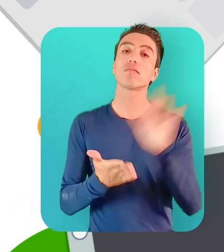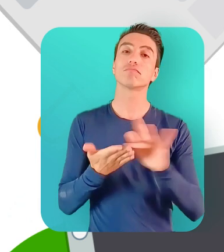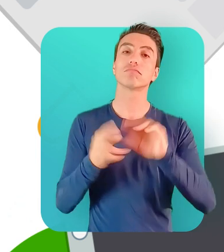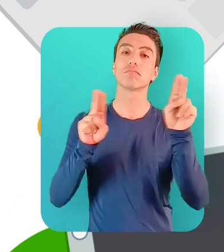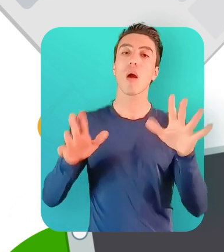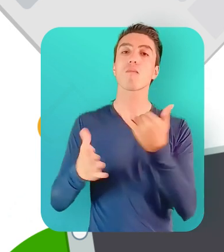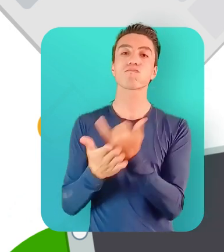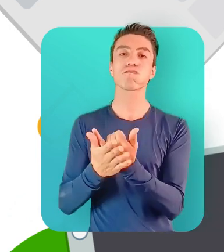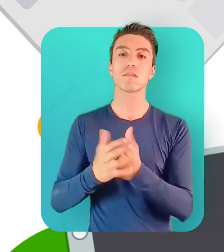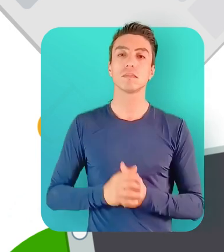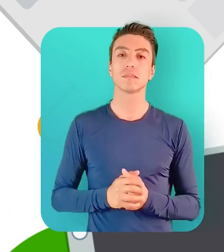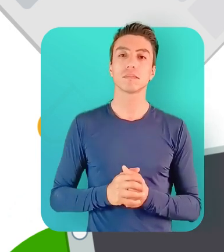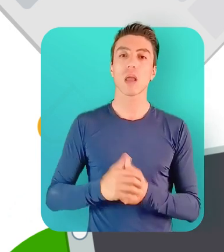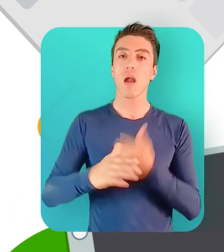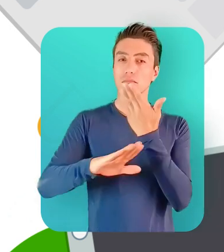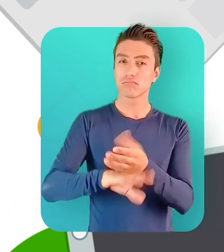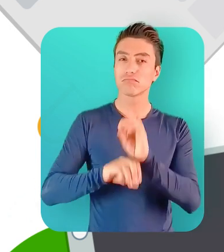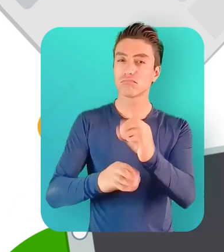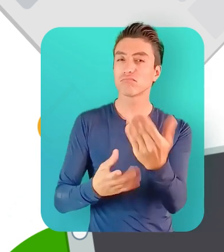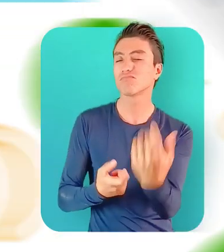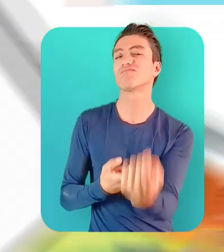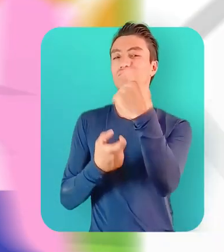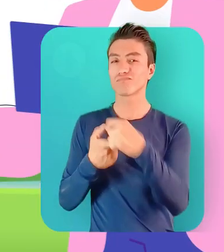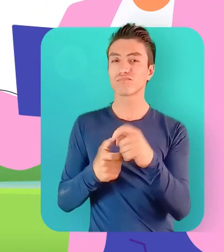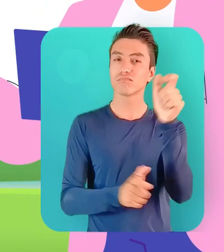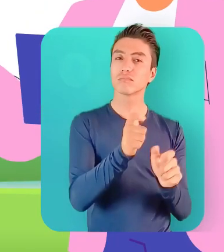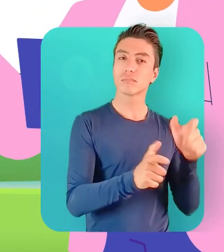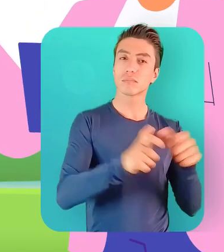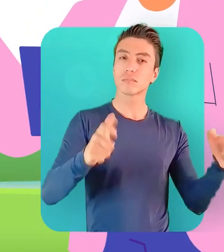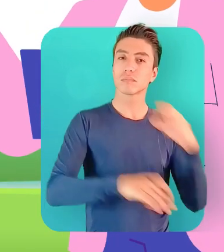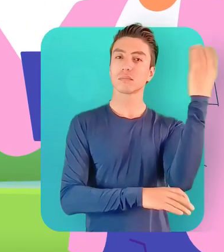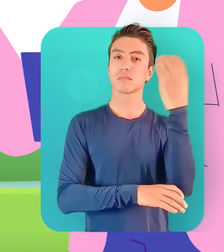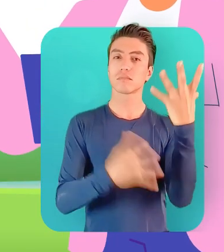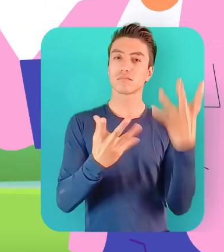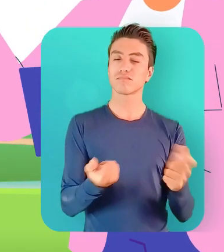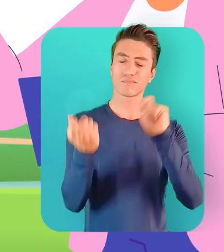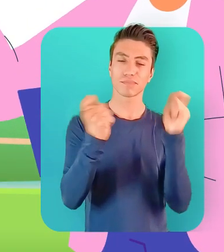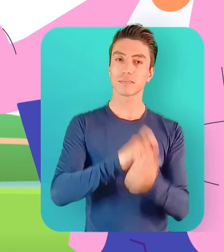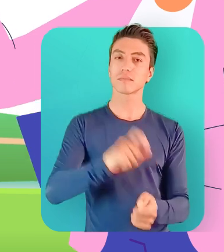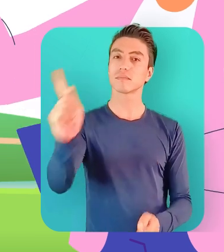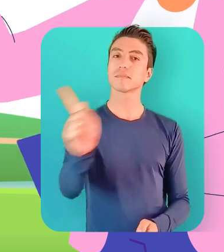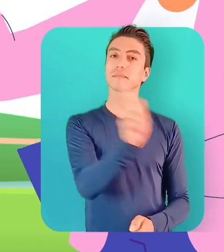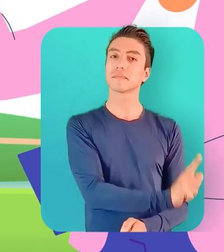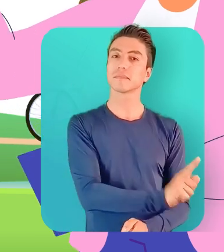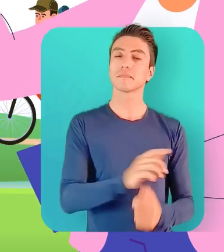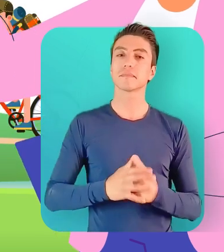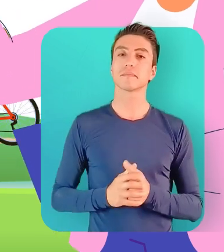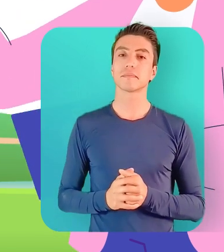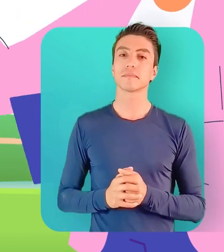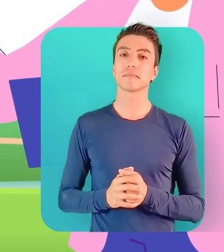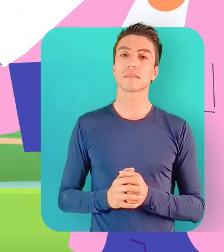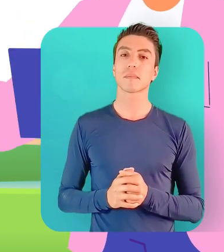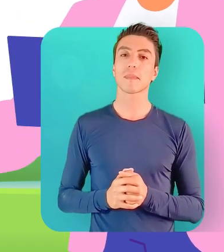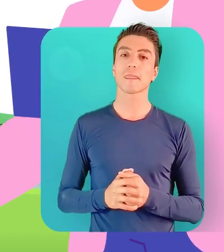debes contar con un computador o tablet con acceso a Internet. Súmate a esta propuesta de formación y haz parte de los miles de